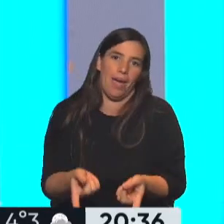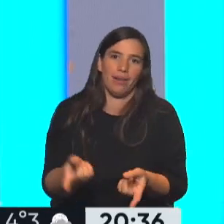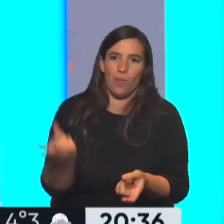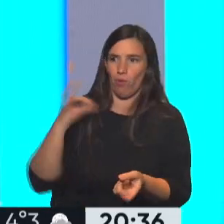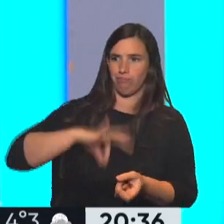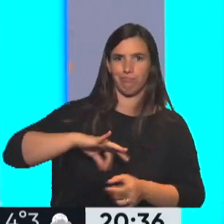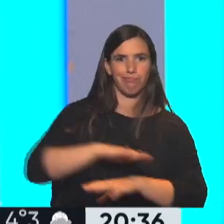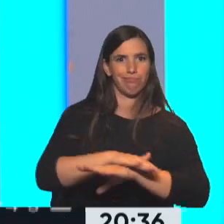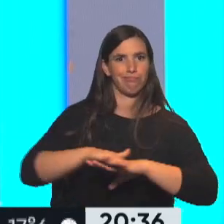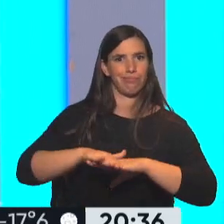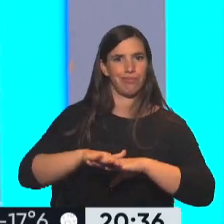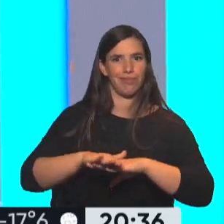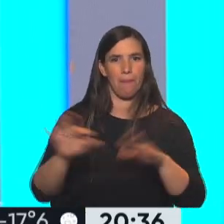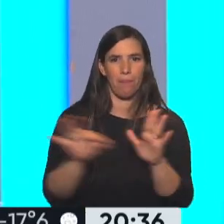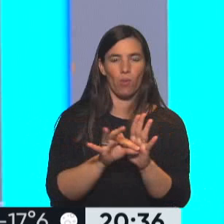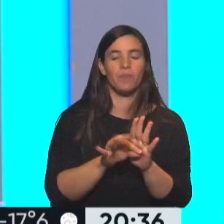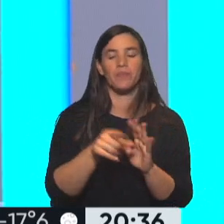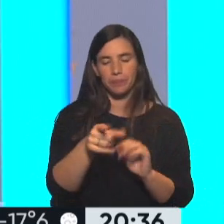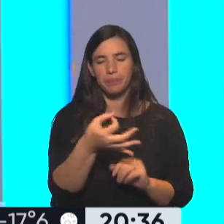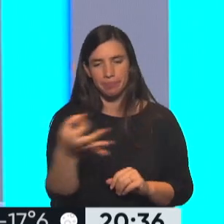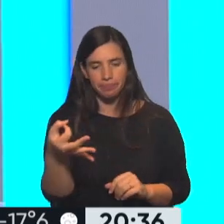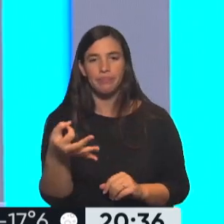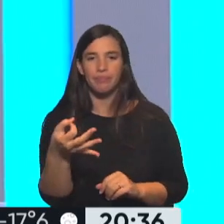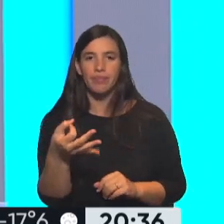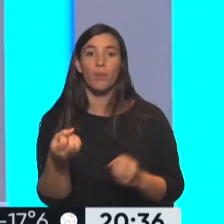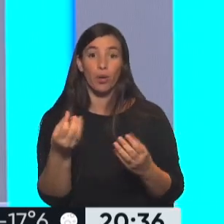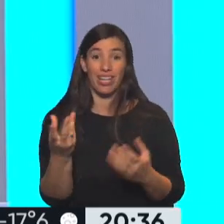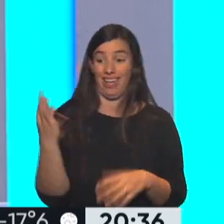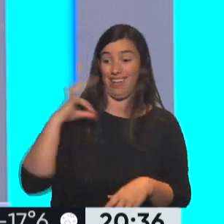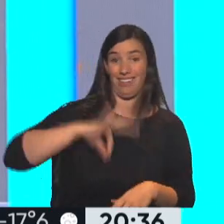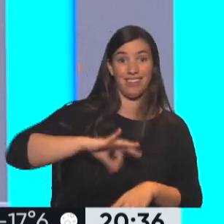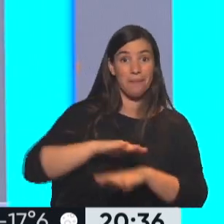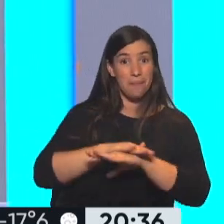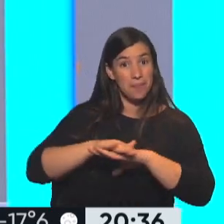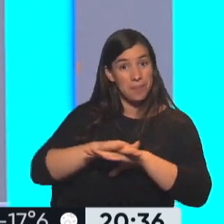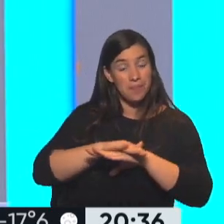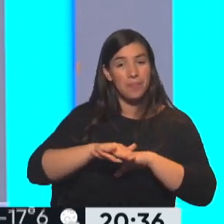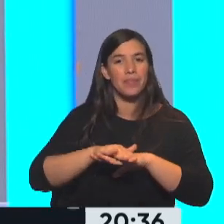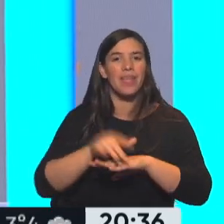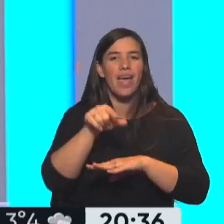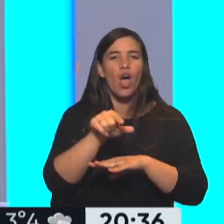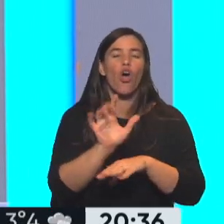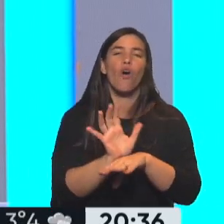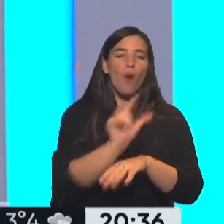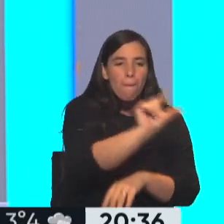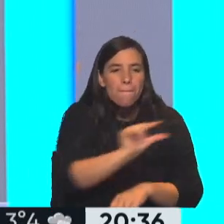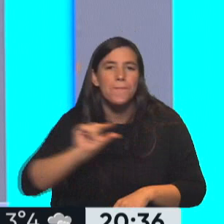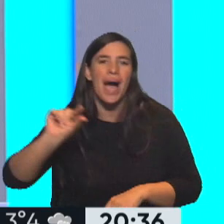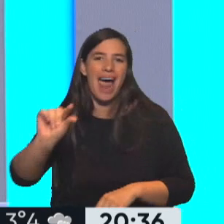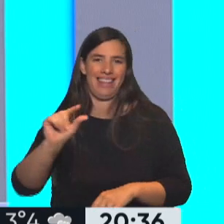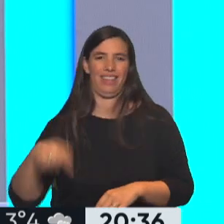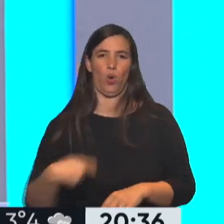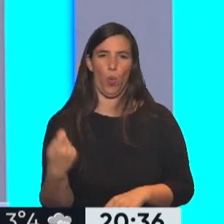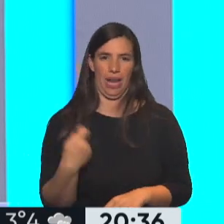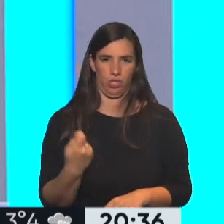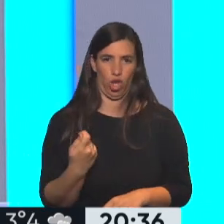buen punto el que marcaba Flor. ¿Por qué? Porque el salario mínimo vital y móvil representa una parte de las jubilaciones. Aquellas